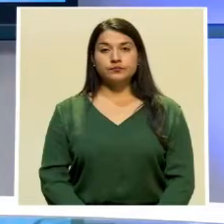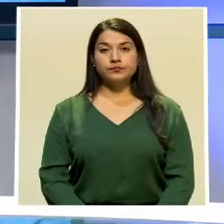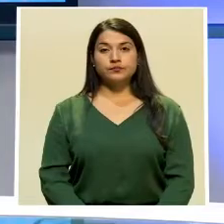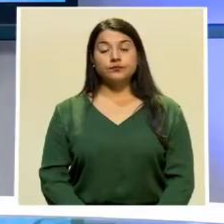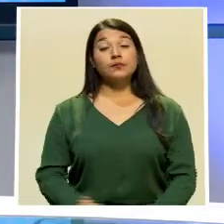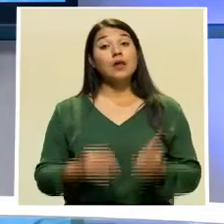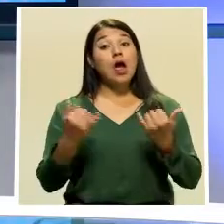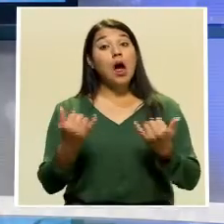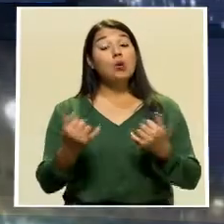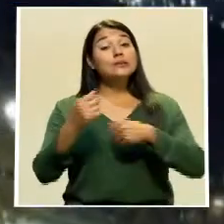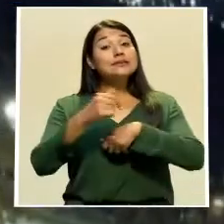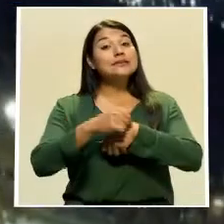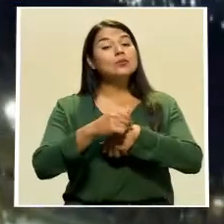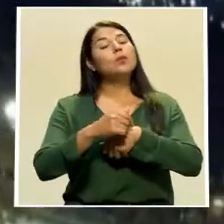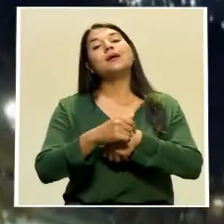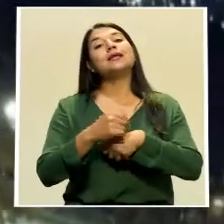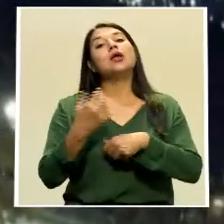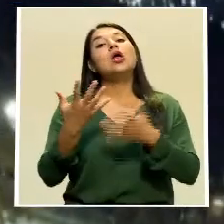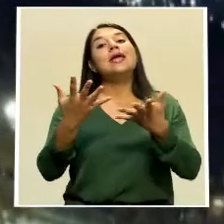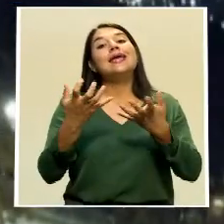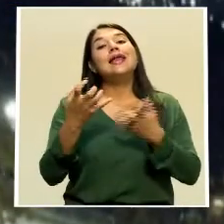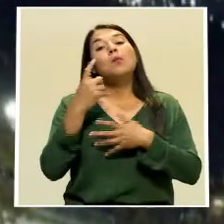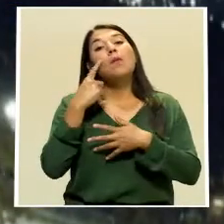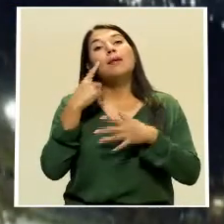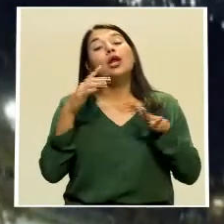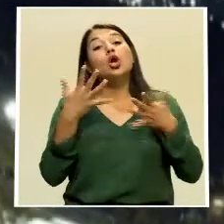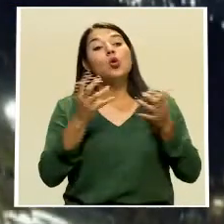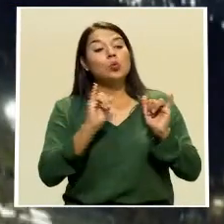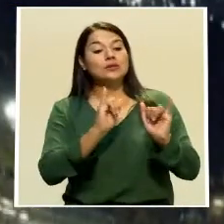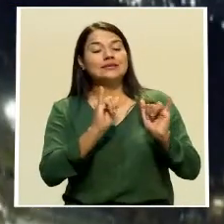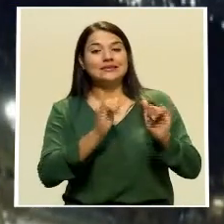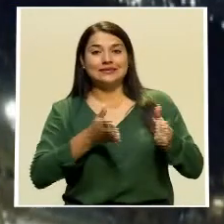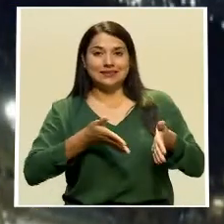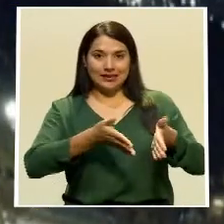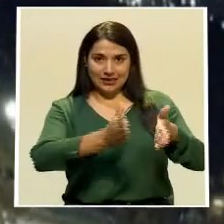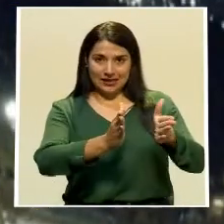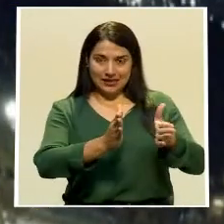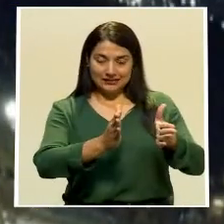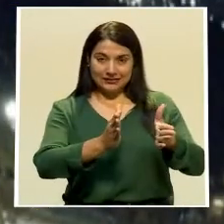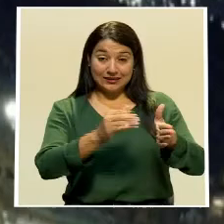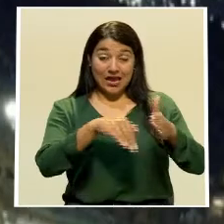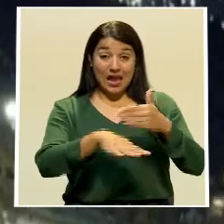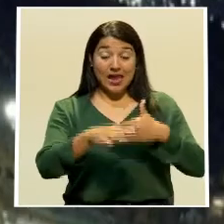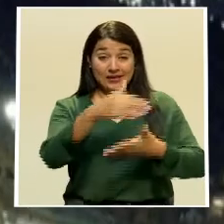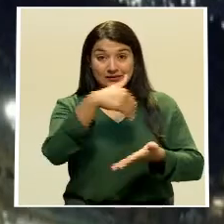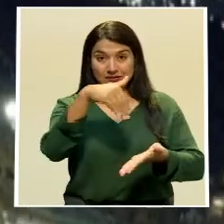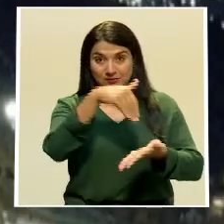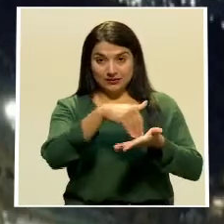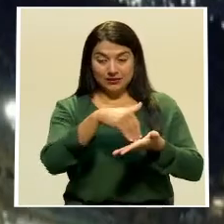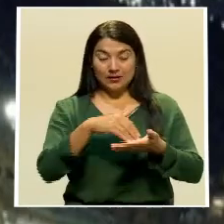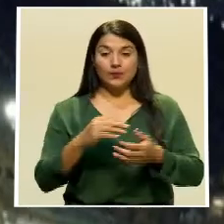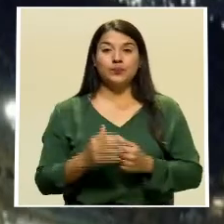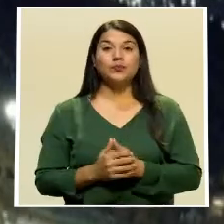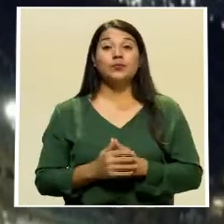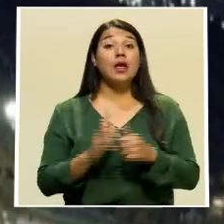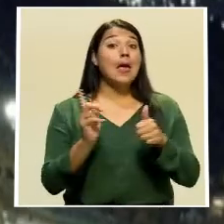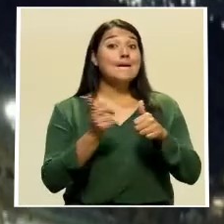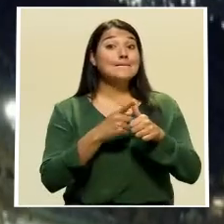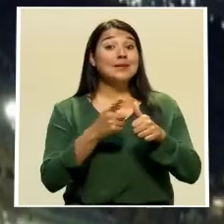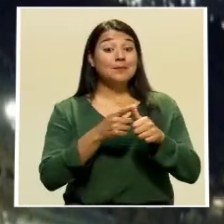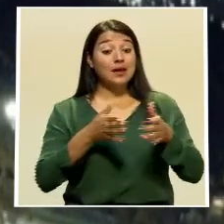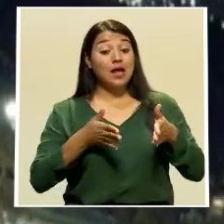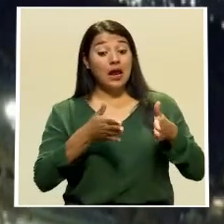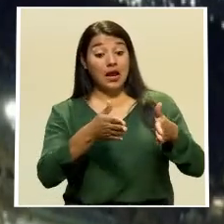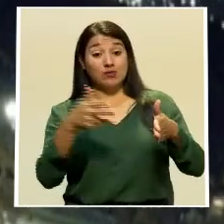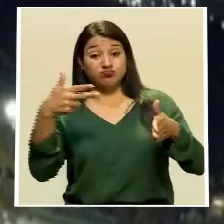Y en este momento vamos a dar un repaso para ver el estado del tránsito en la ciudad capital. La primera imagen que